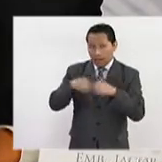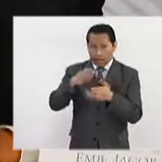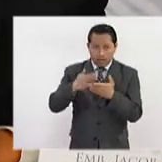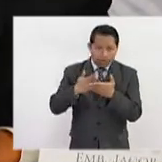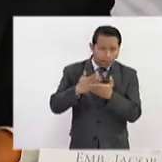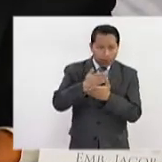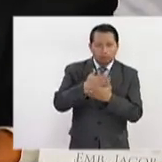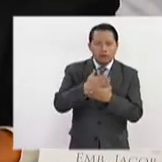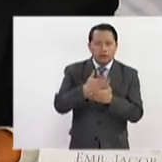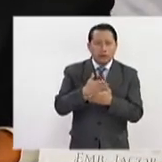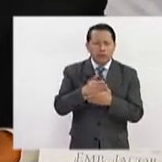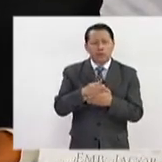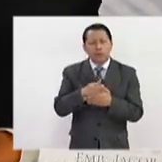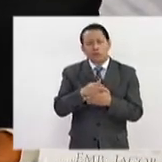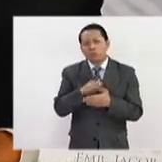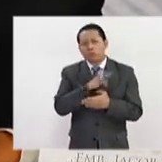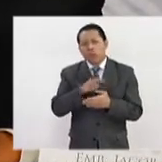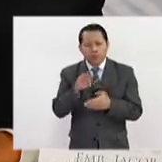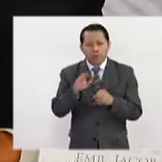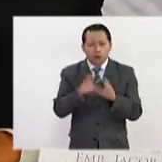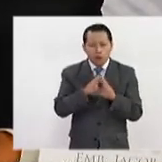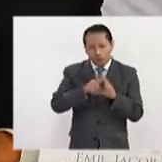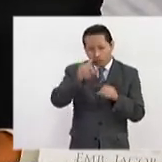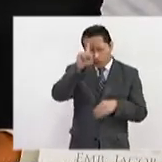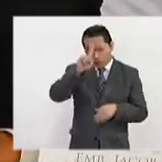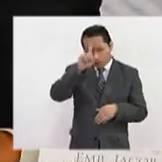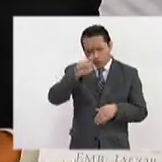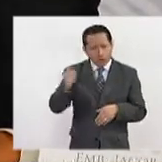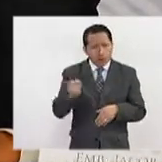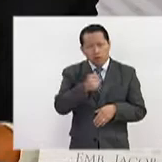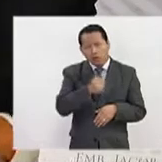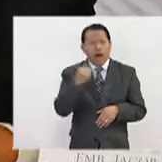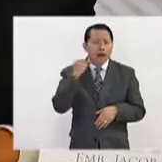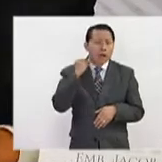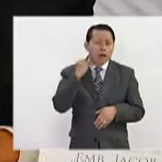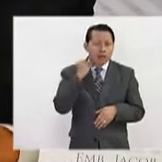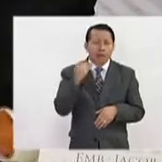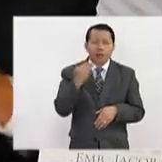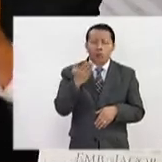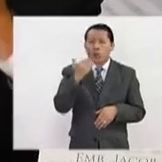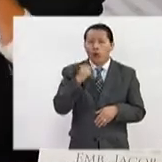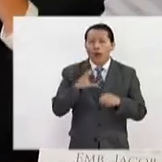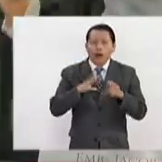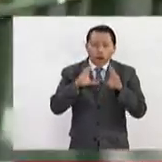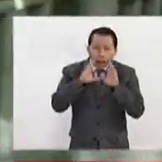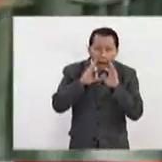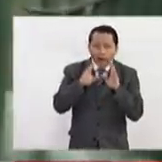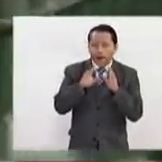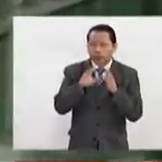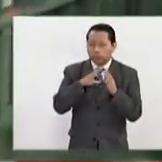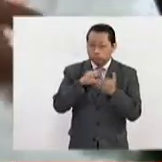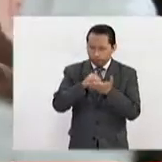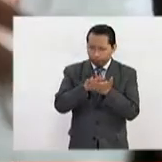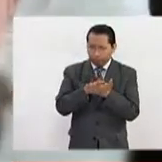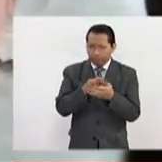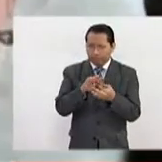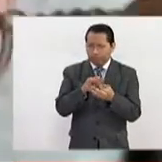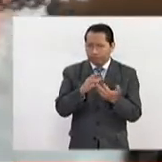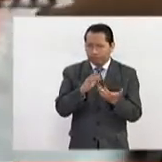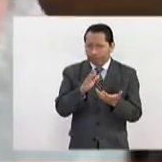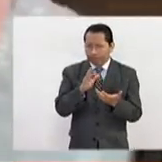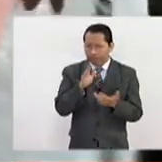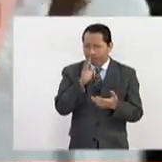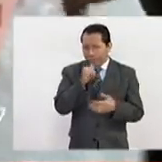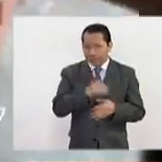seguramente le hubiéramos orientado para que tuviera un abogado y no habría una confesión autoincriminatoria. Por su parte, la